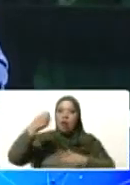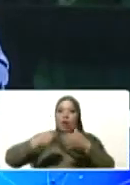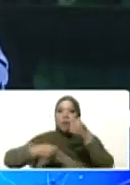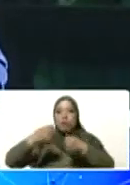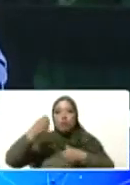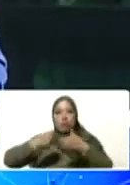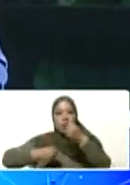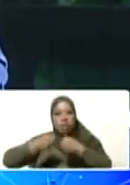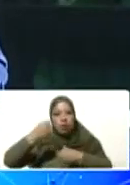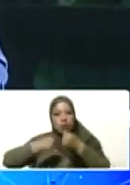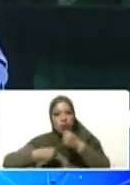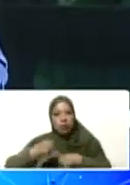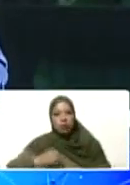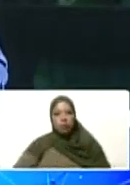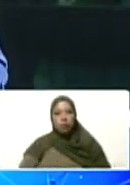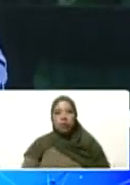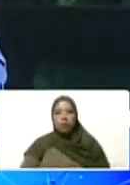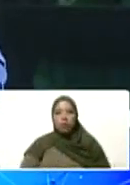Bufalinda.